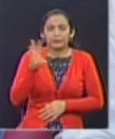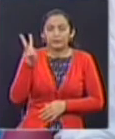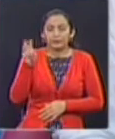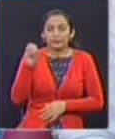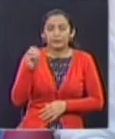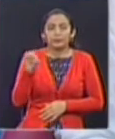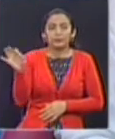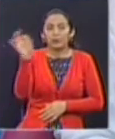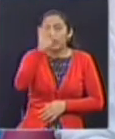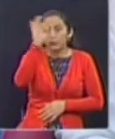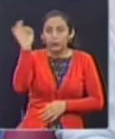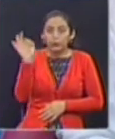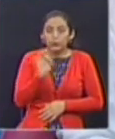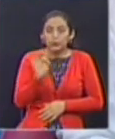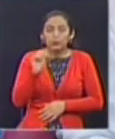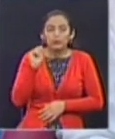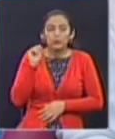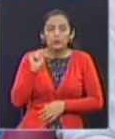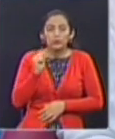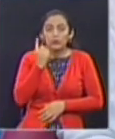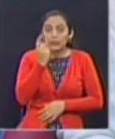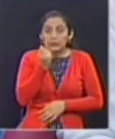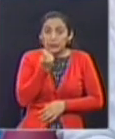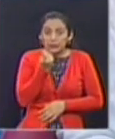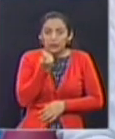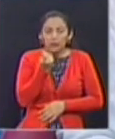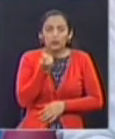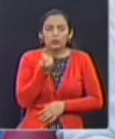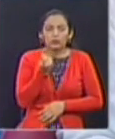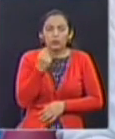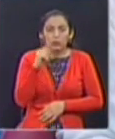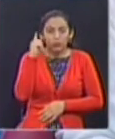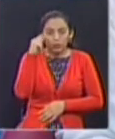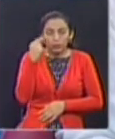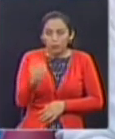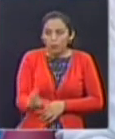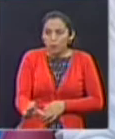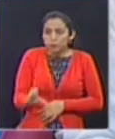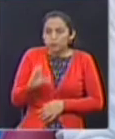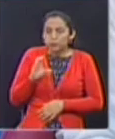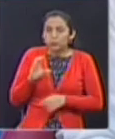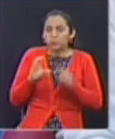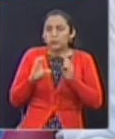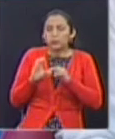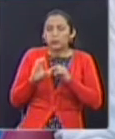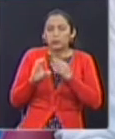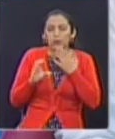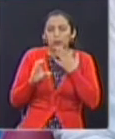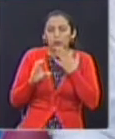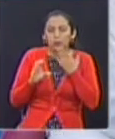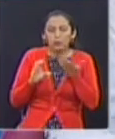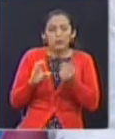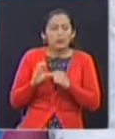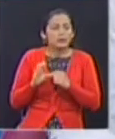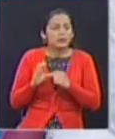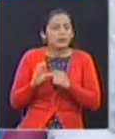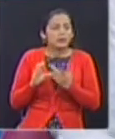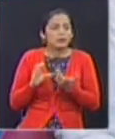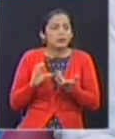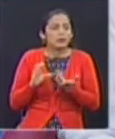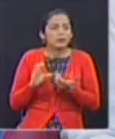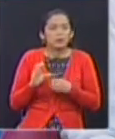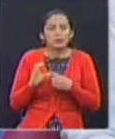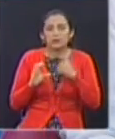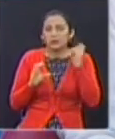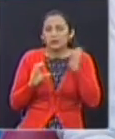60% de los ingresos del gobierno en el presupuesto lo que resta del año para poder cubrir sus